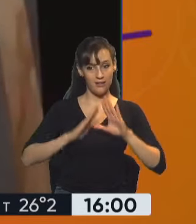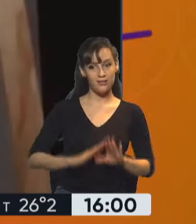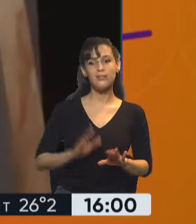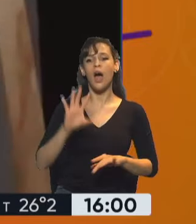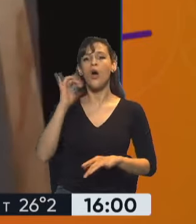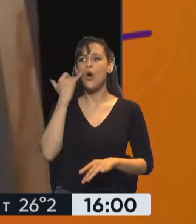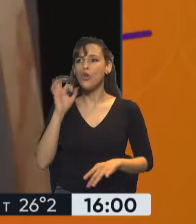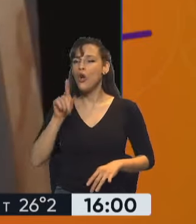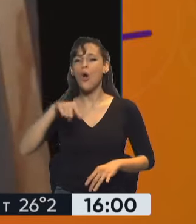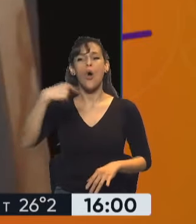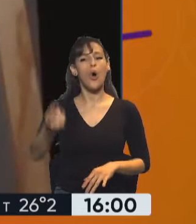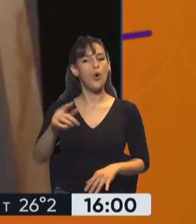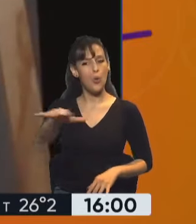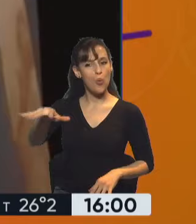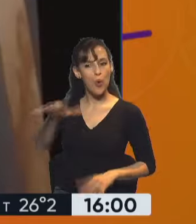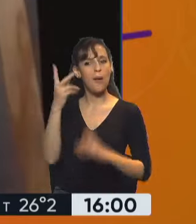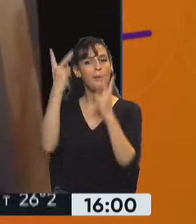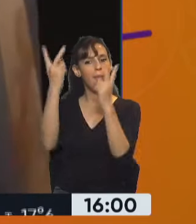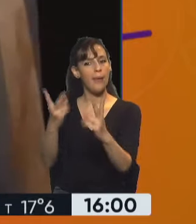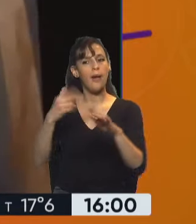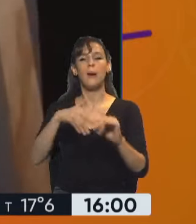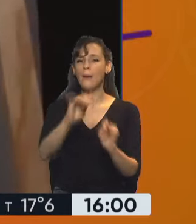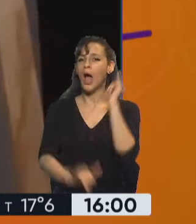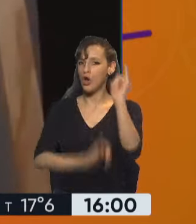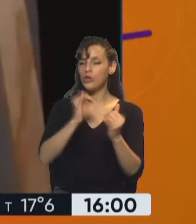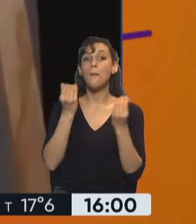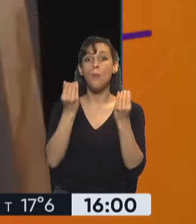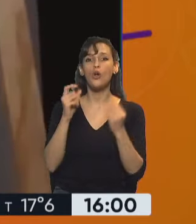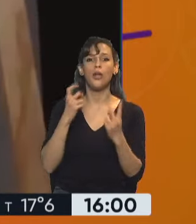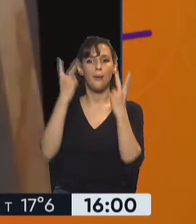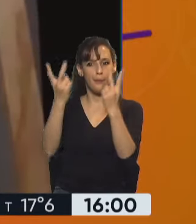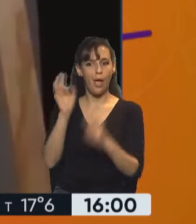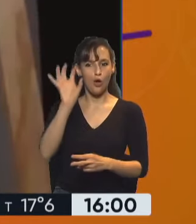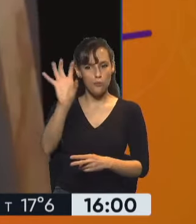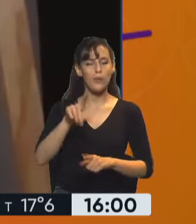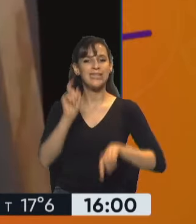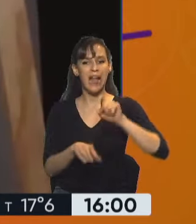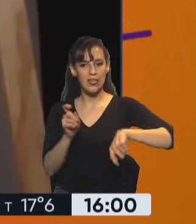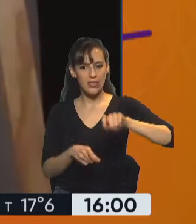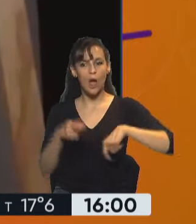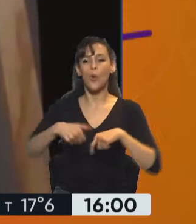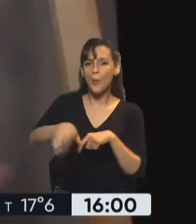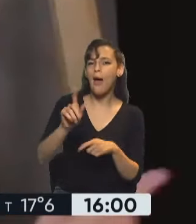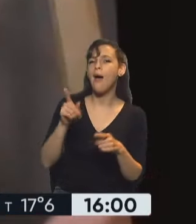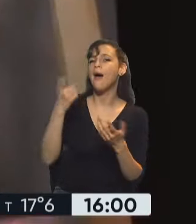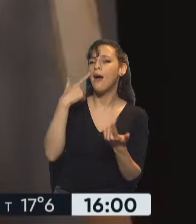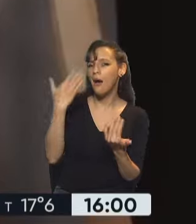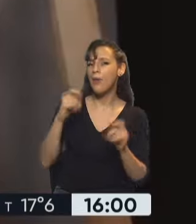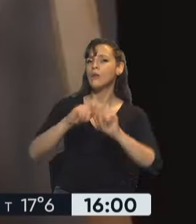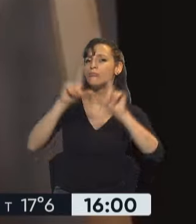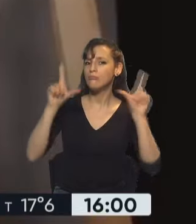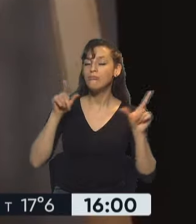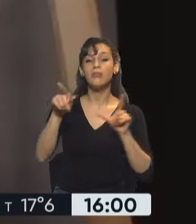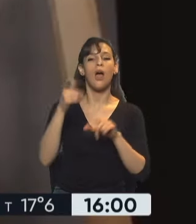casa, ¿eh? Ya les vamos a contar, porque Goico está en Santiago del Estero y vamos a conectar con él, que está en la casa de un amigo, alguien con quien